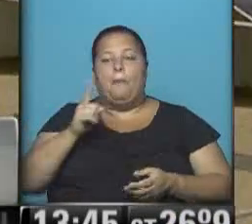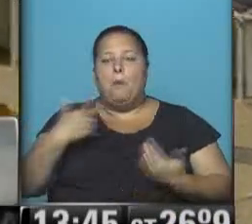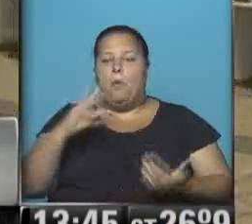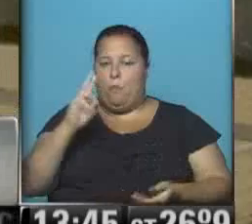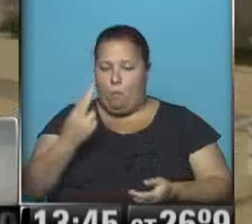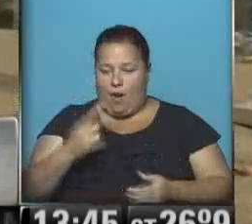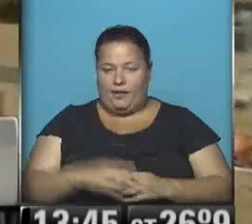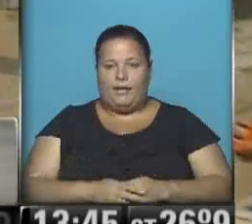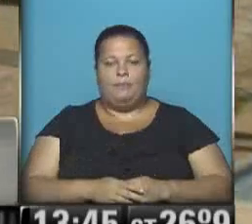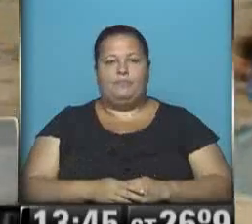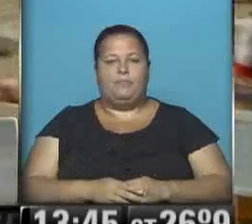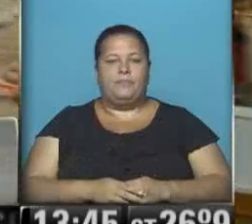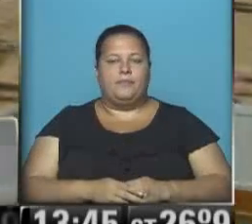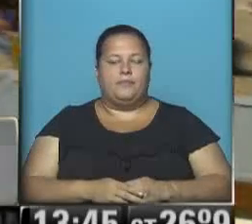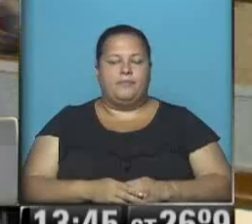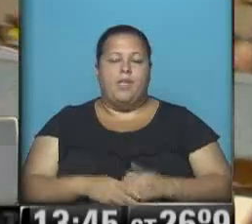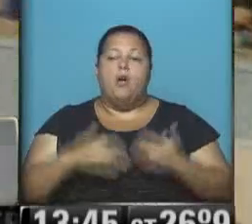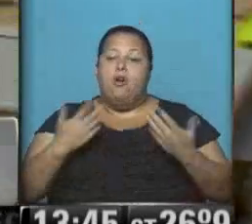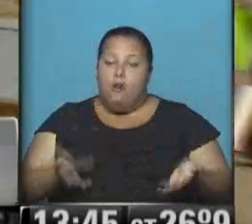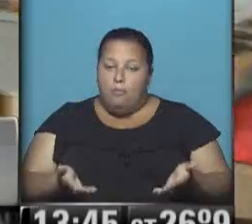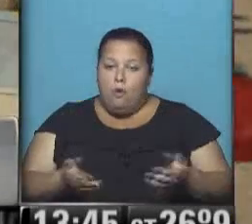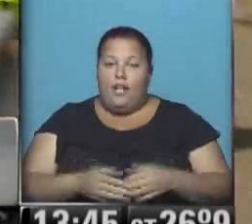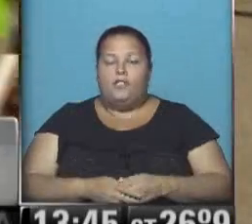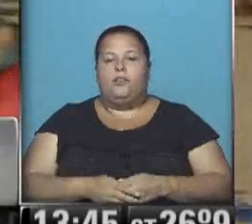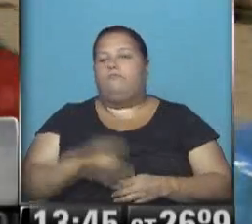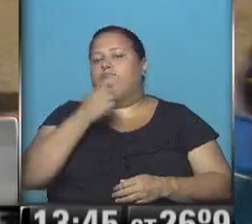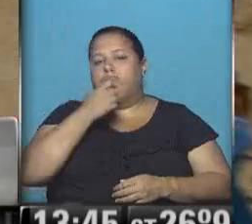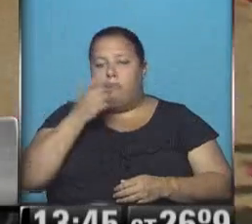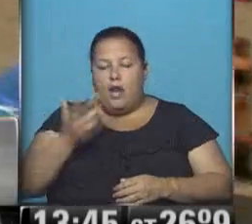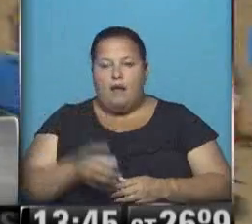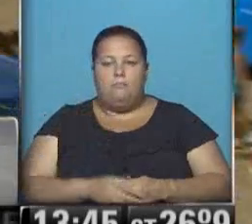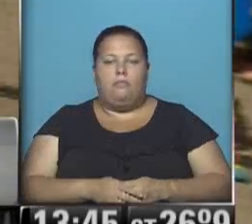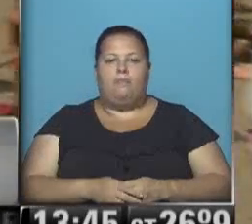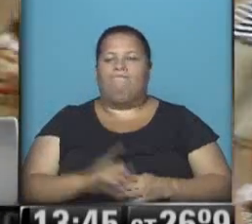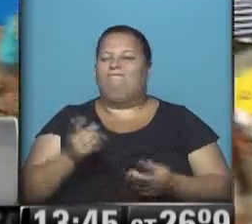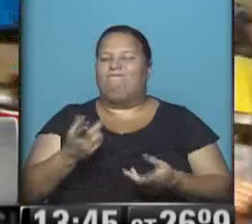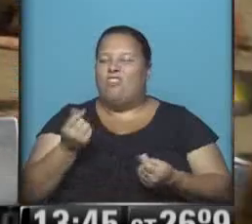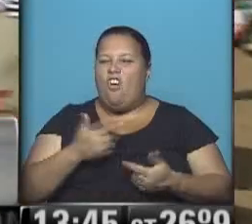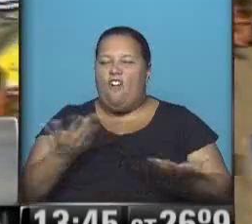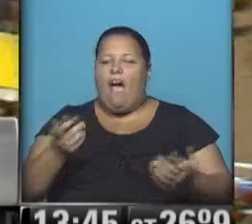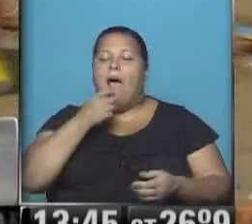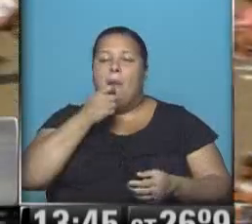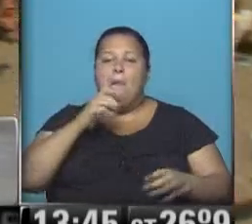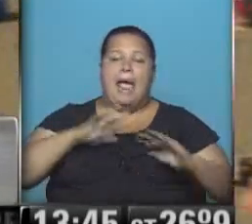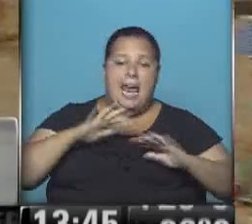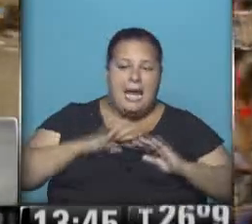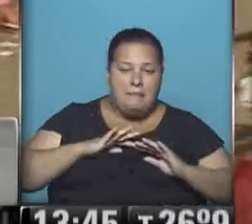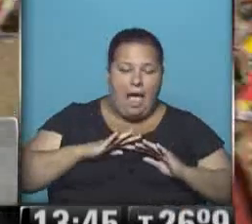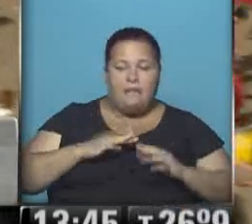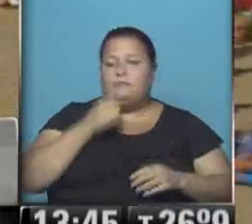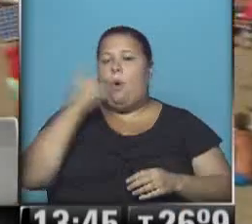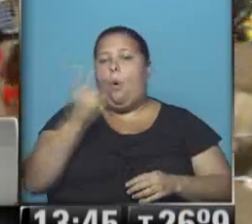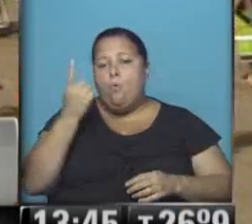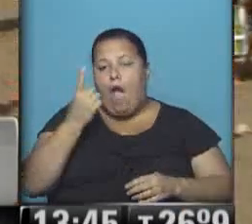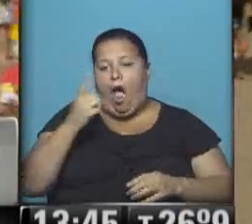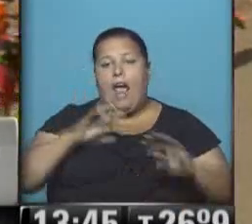muerte. Y por eso es que, por ejemplo, no sirve mucho hacer actividad física, a lo mejor una